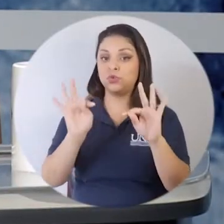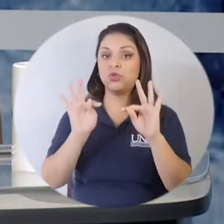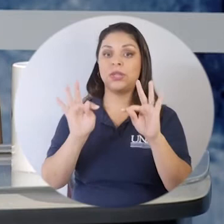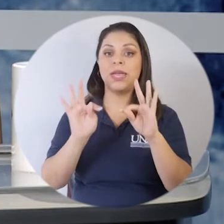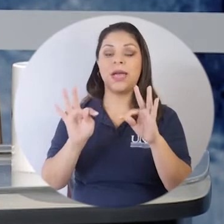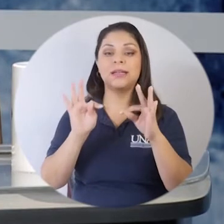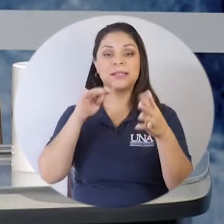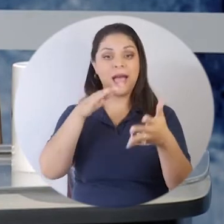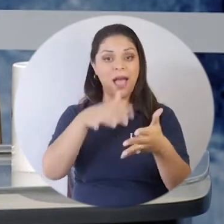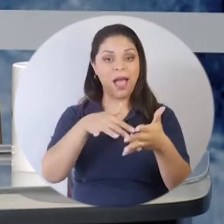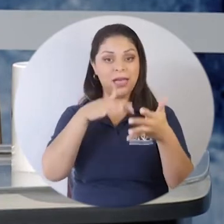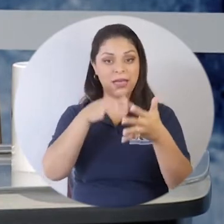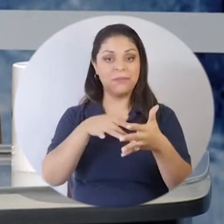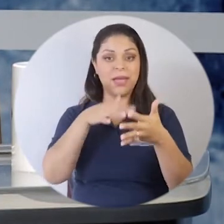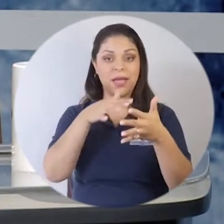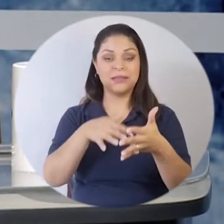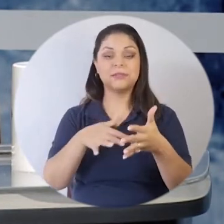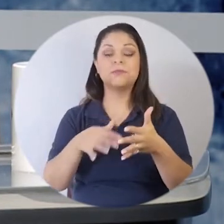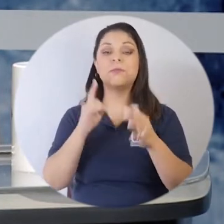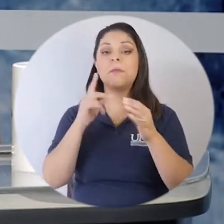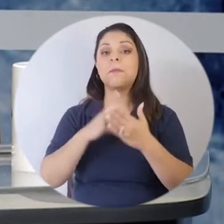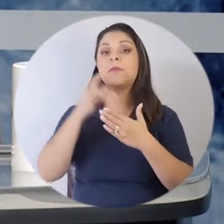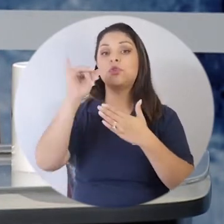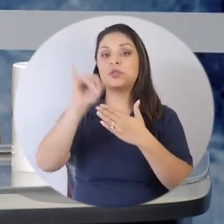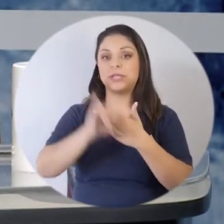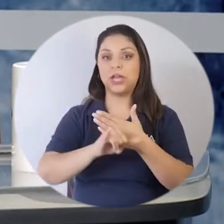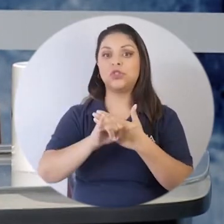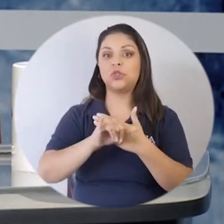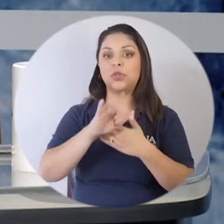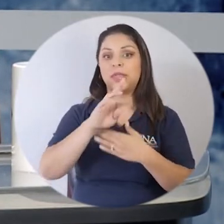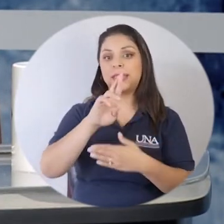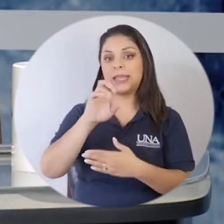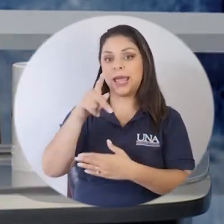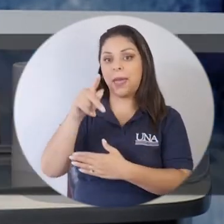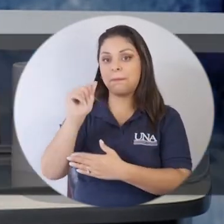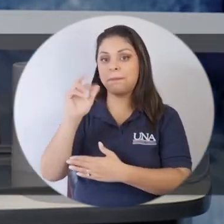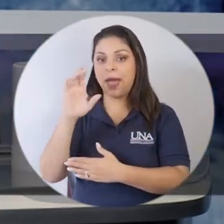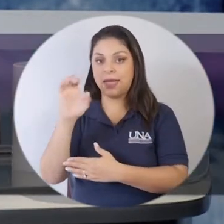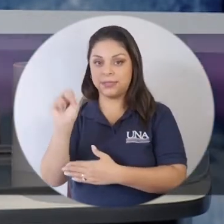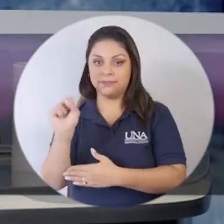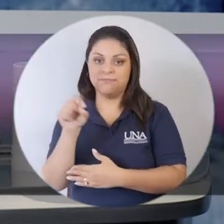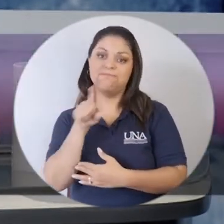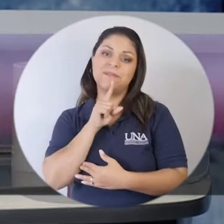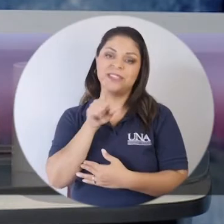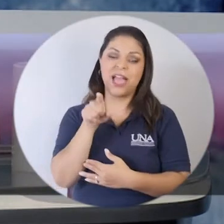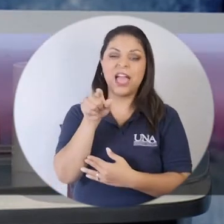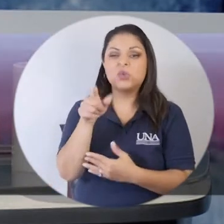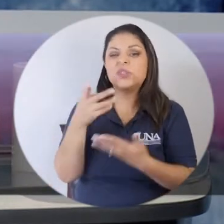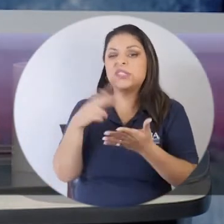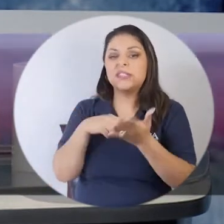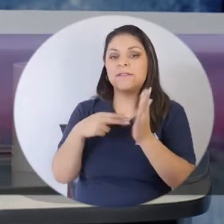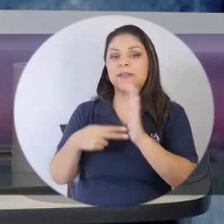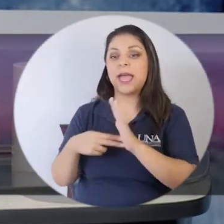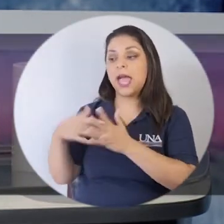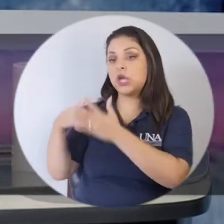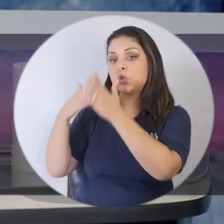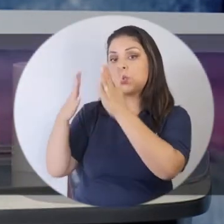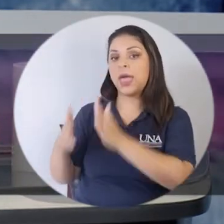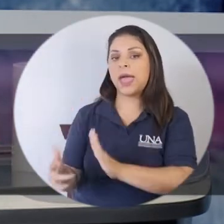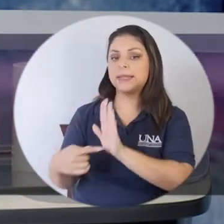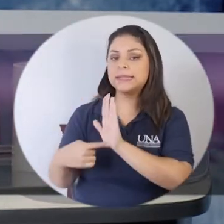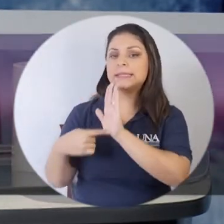tutorías académicas. Es un proyecto entre pares, es un proyecto en el cual estudiantes que se destacan